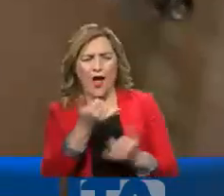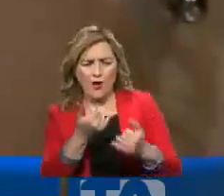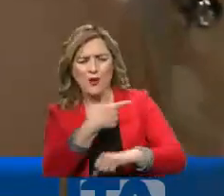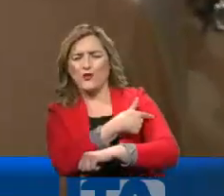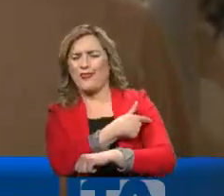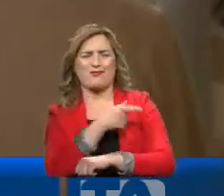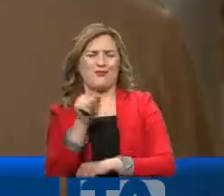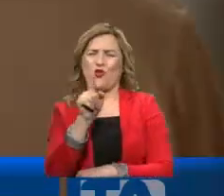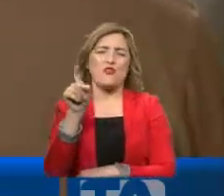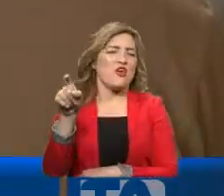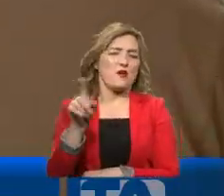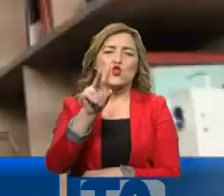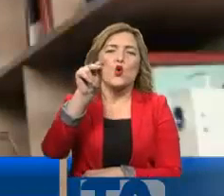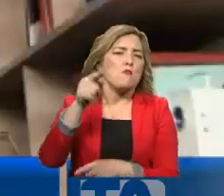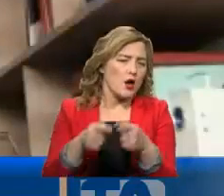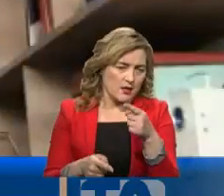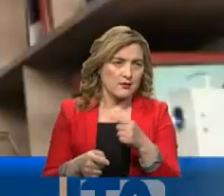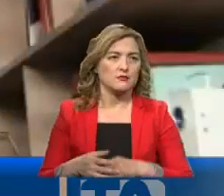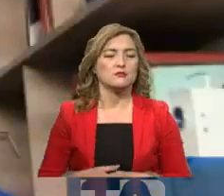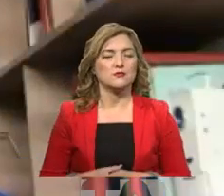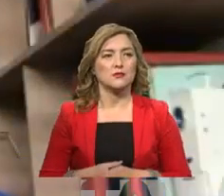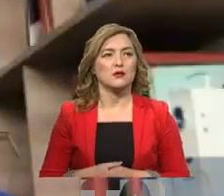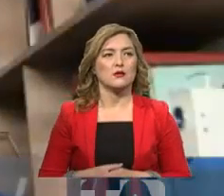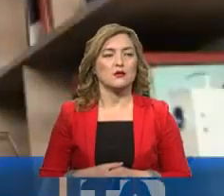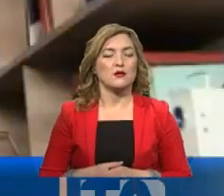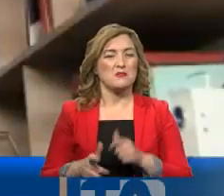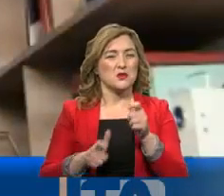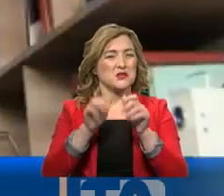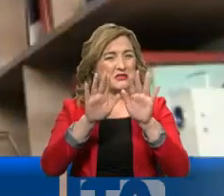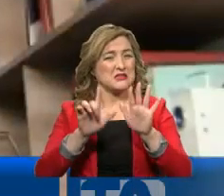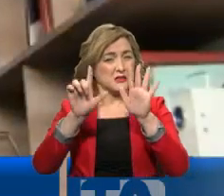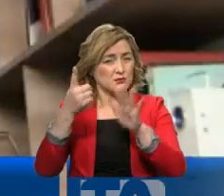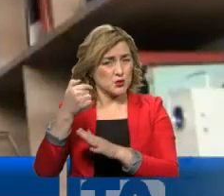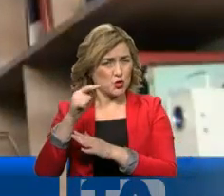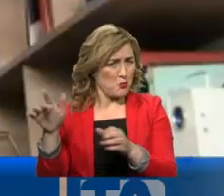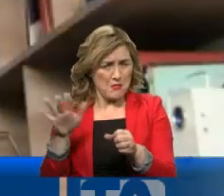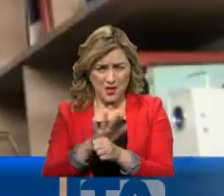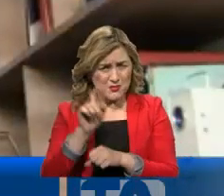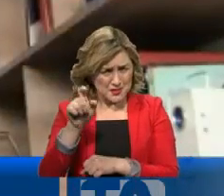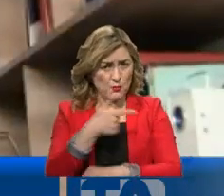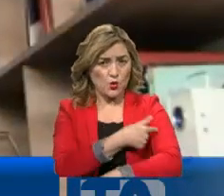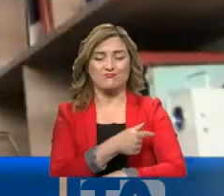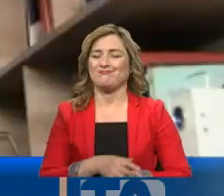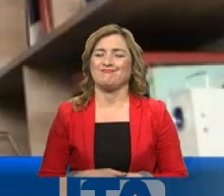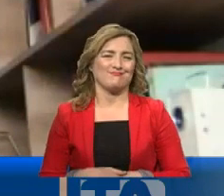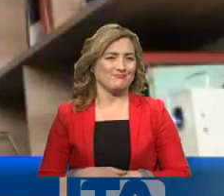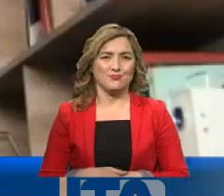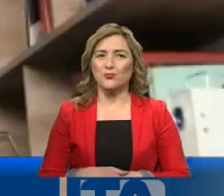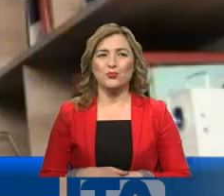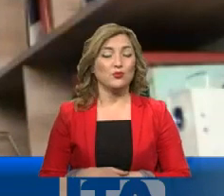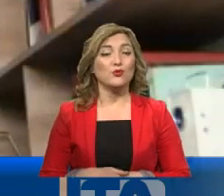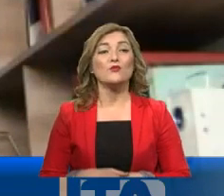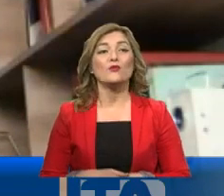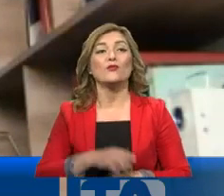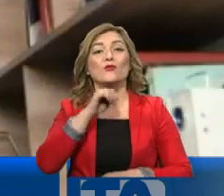puede vacunar a toda la población. No son 17 millones de personas que necesitan las vacunas. Acordémonos que todavía no está aprobado